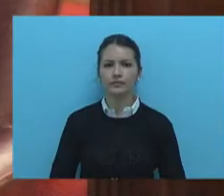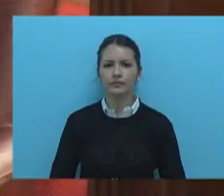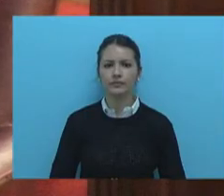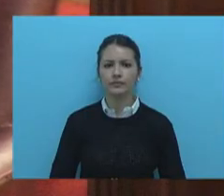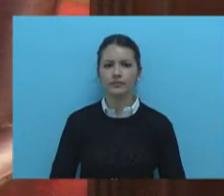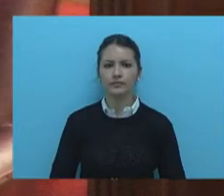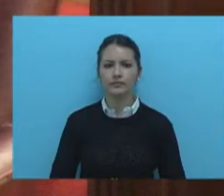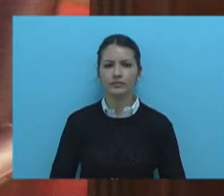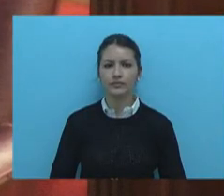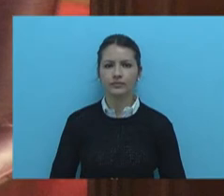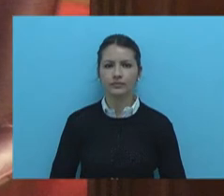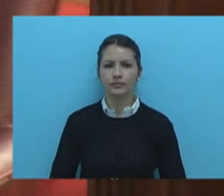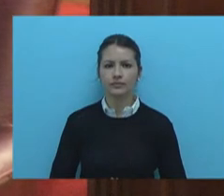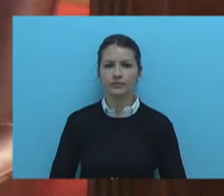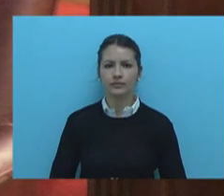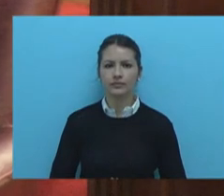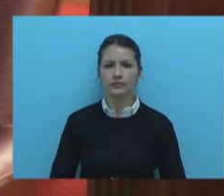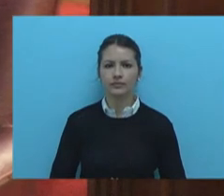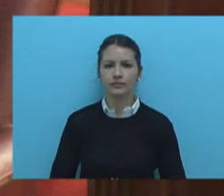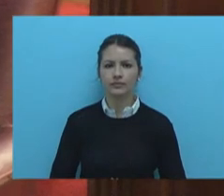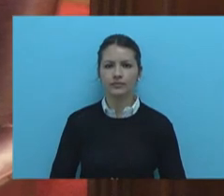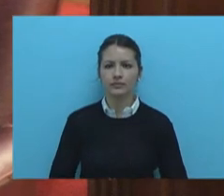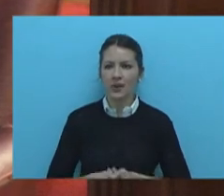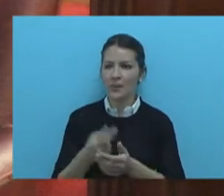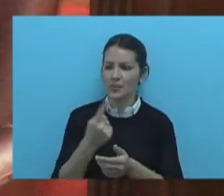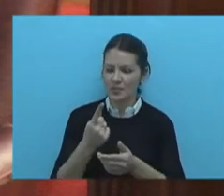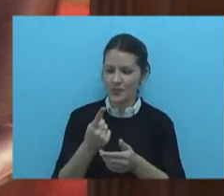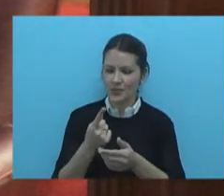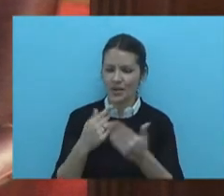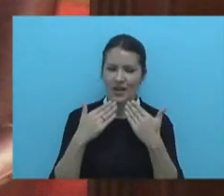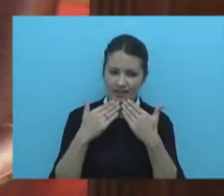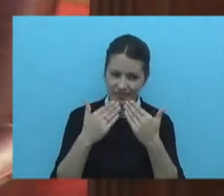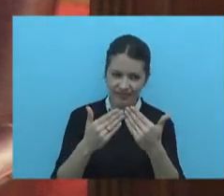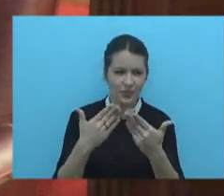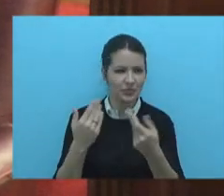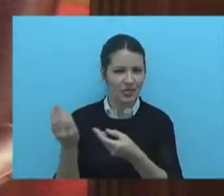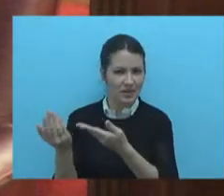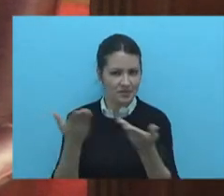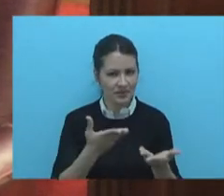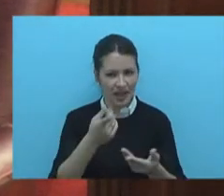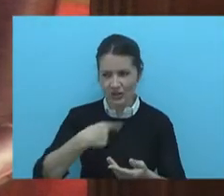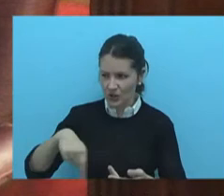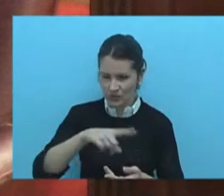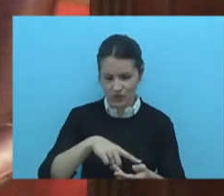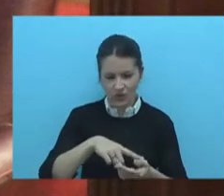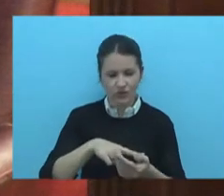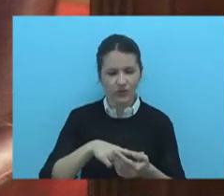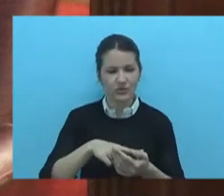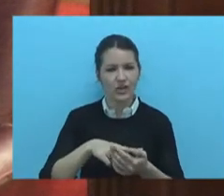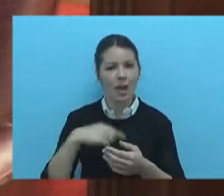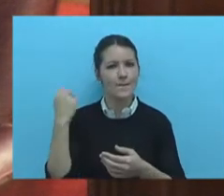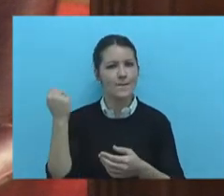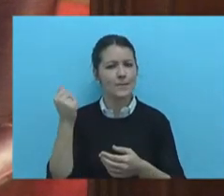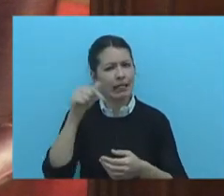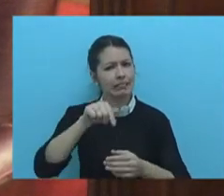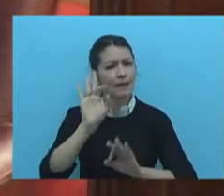Bueno, primero que nada le vamos a agradecer por darnos esta oportunidad y la importancia del